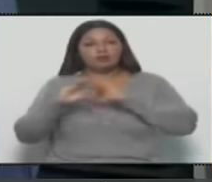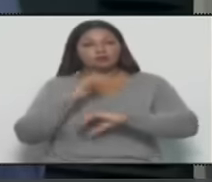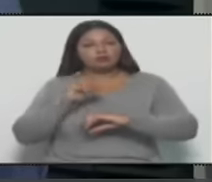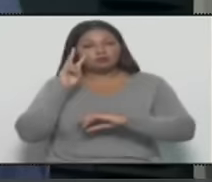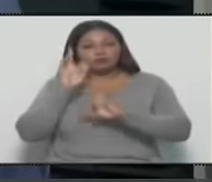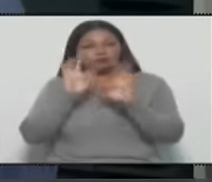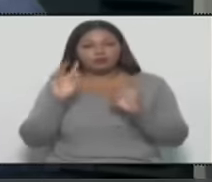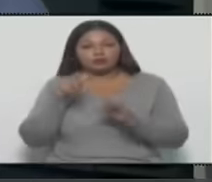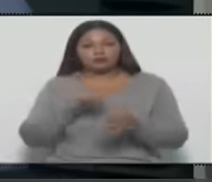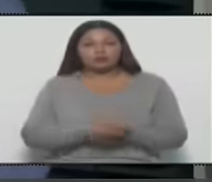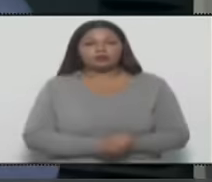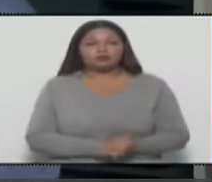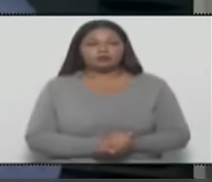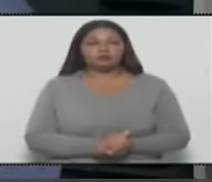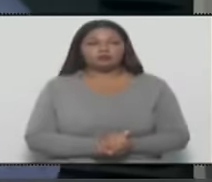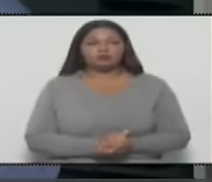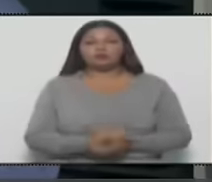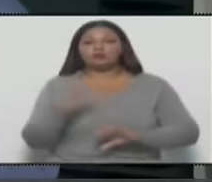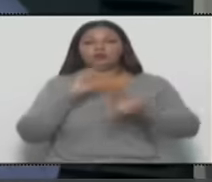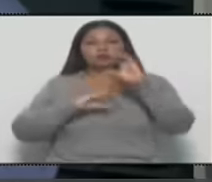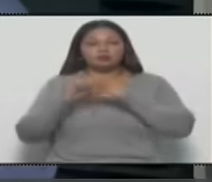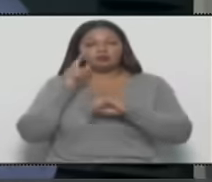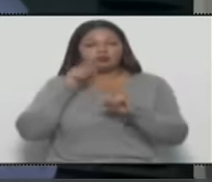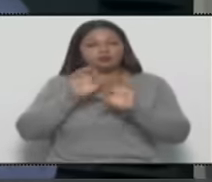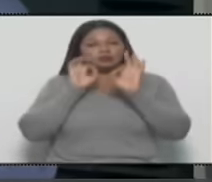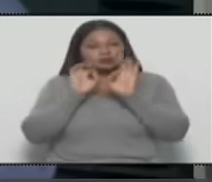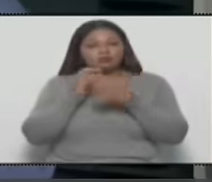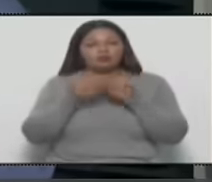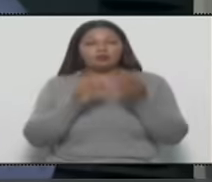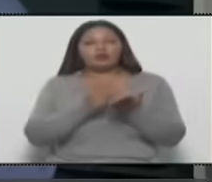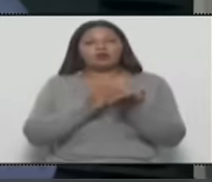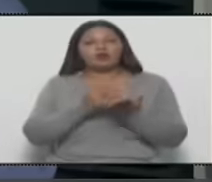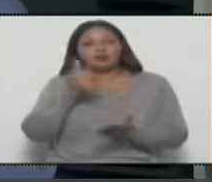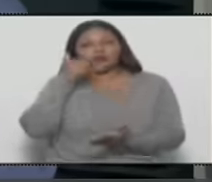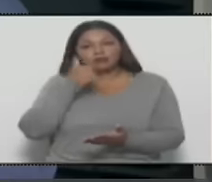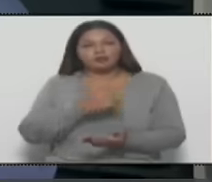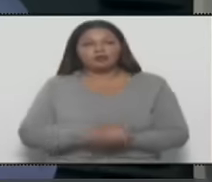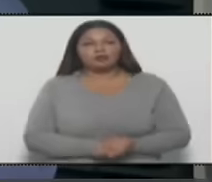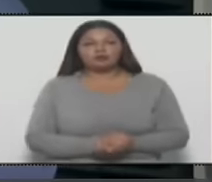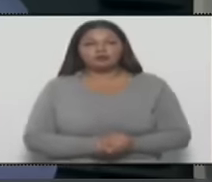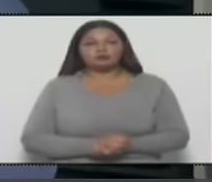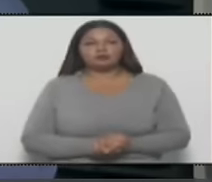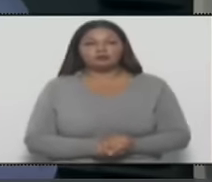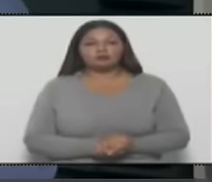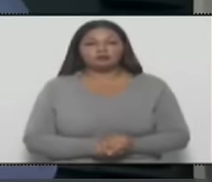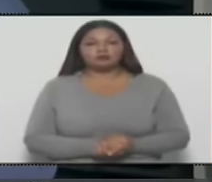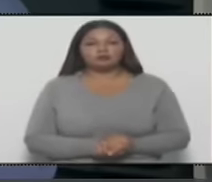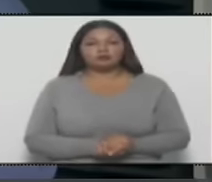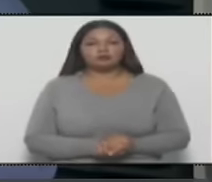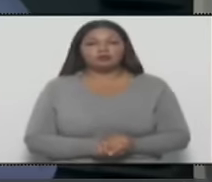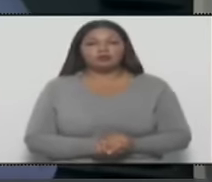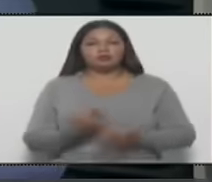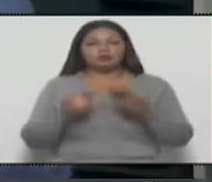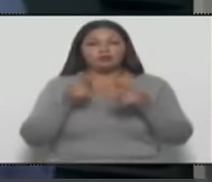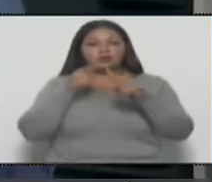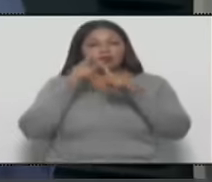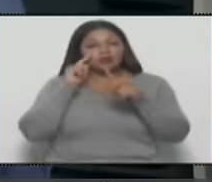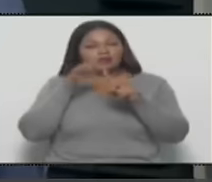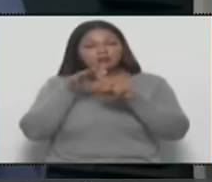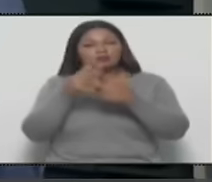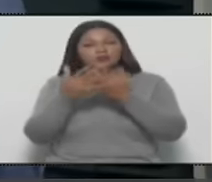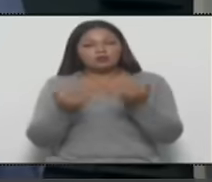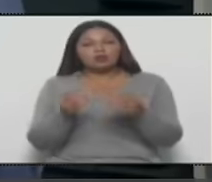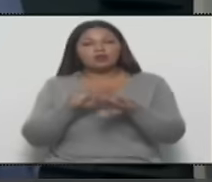O telecomunicaciones, exactamente, como CanTV, okay, nuestra empresa de telecomunicaciones, se ven afectadas justamente por eso,